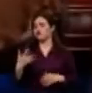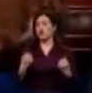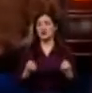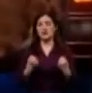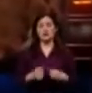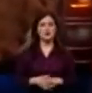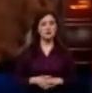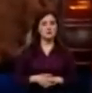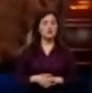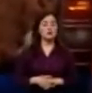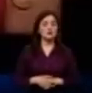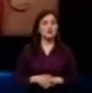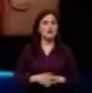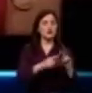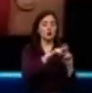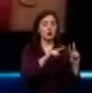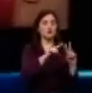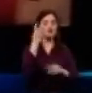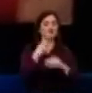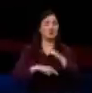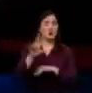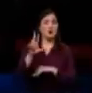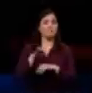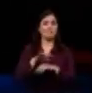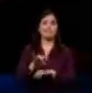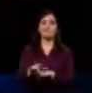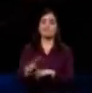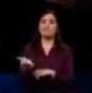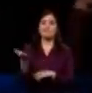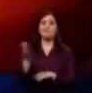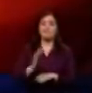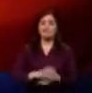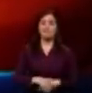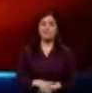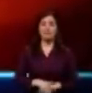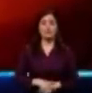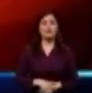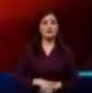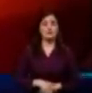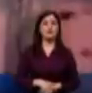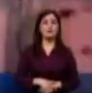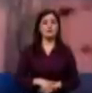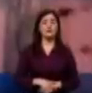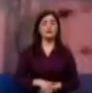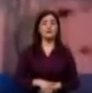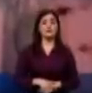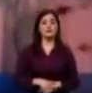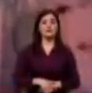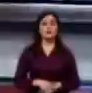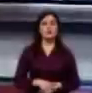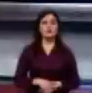esta? Ambos fallecidos habrían procreado 3 niños que ahora quedan en la orfandad. Carlos Acoto, 24